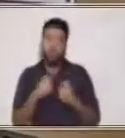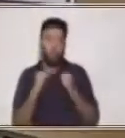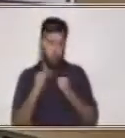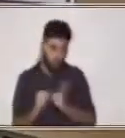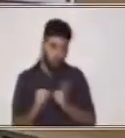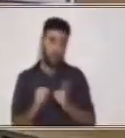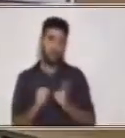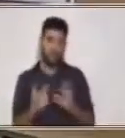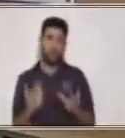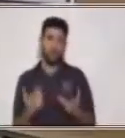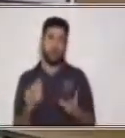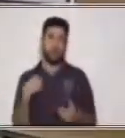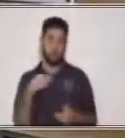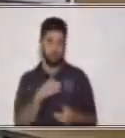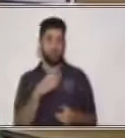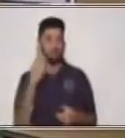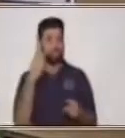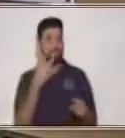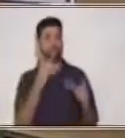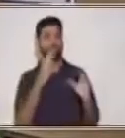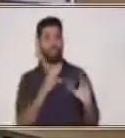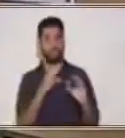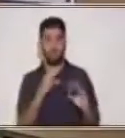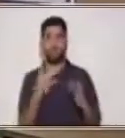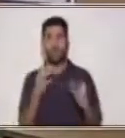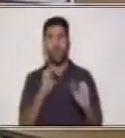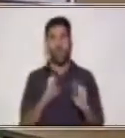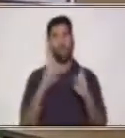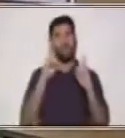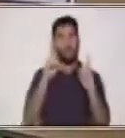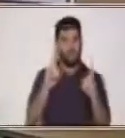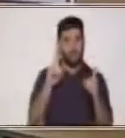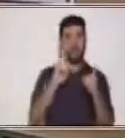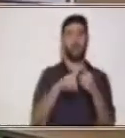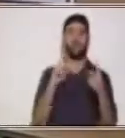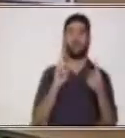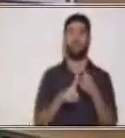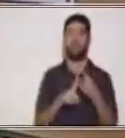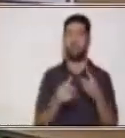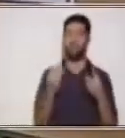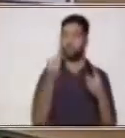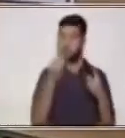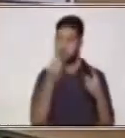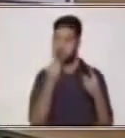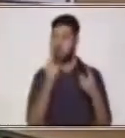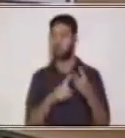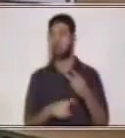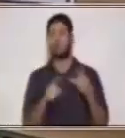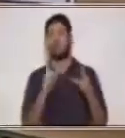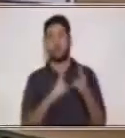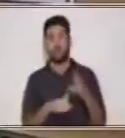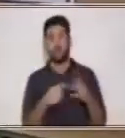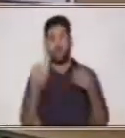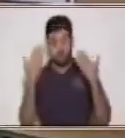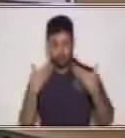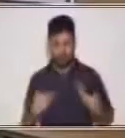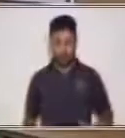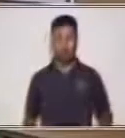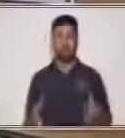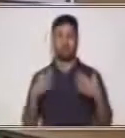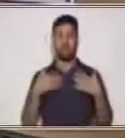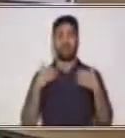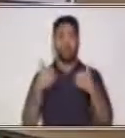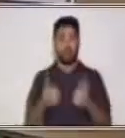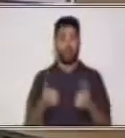papás pues están velando porque tengamos educación, porque tengamos comida, porque estemos bien de